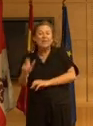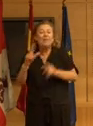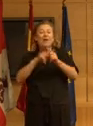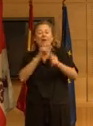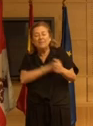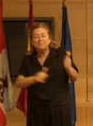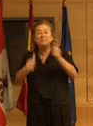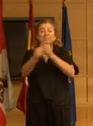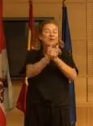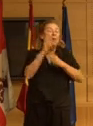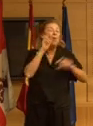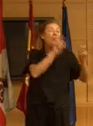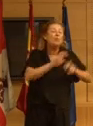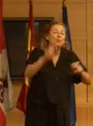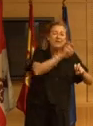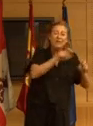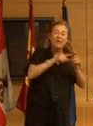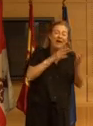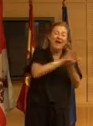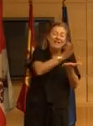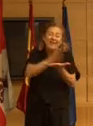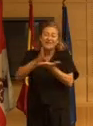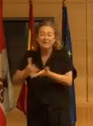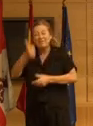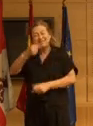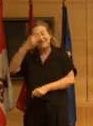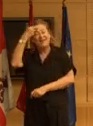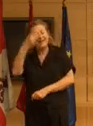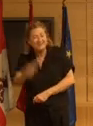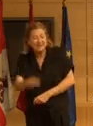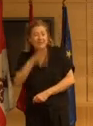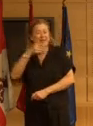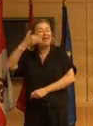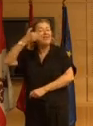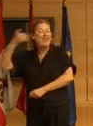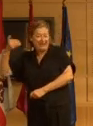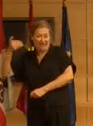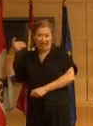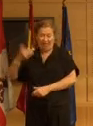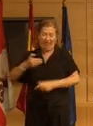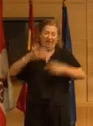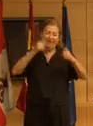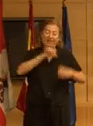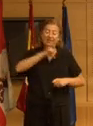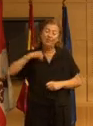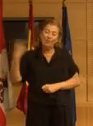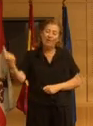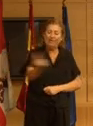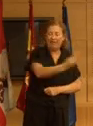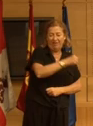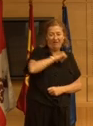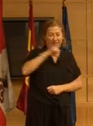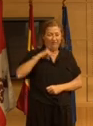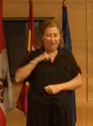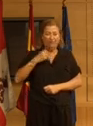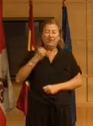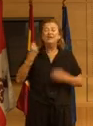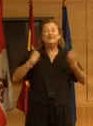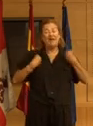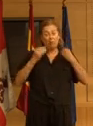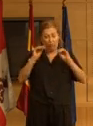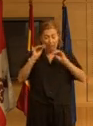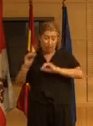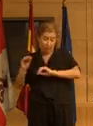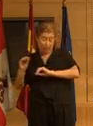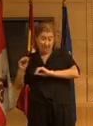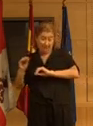primando la búsqueda de alternativas más respetuosas con la dignidad y la singularidad de cada individuo y con su salud.